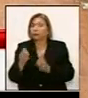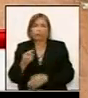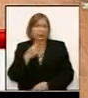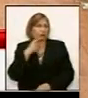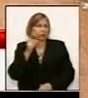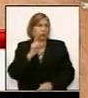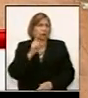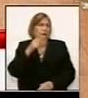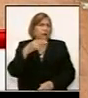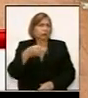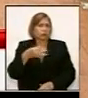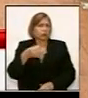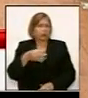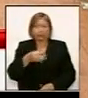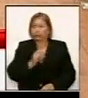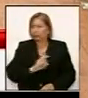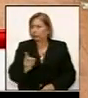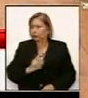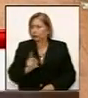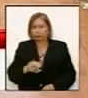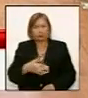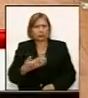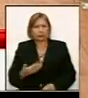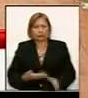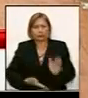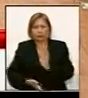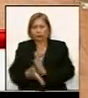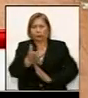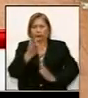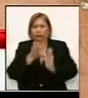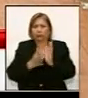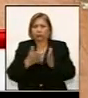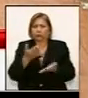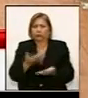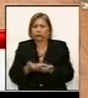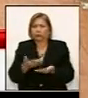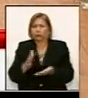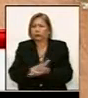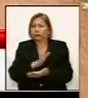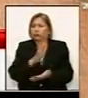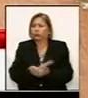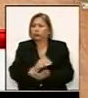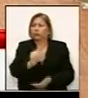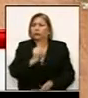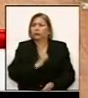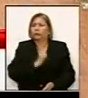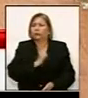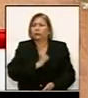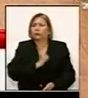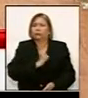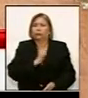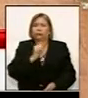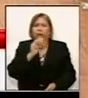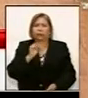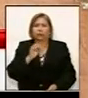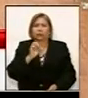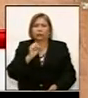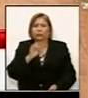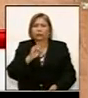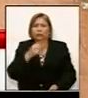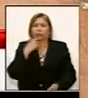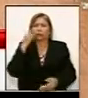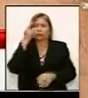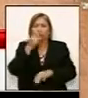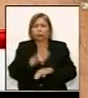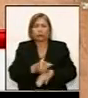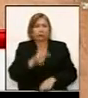se dice que no hay el delito de falsificación de documentos. El propio doctor Mesías lo ha